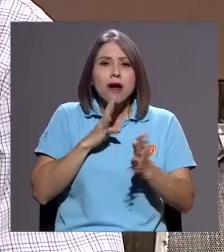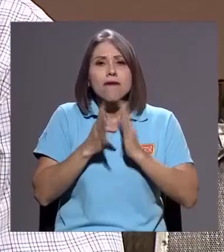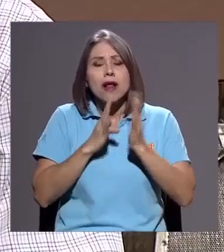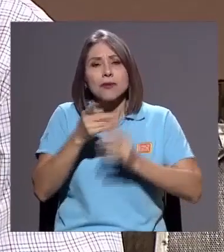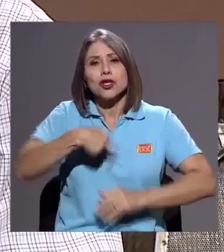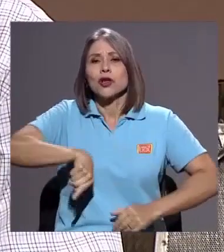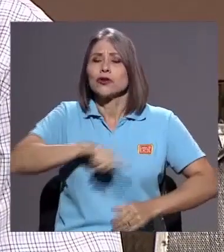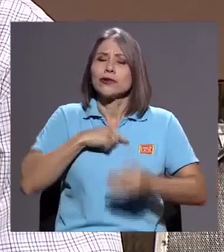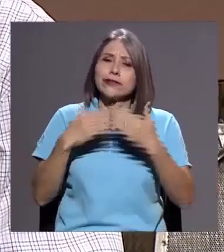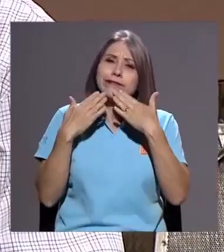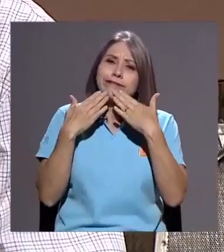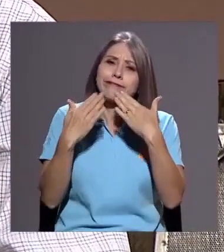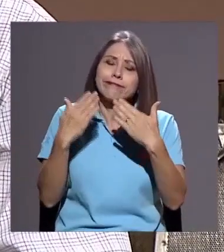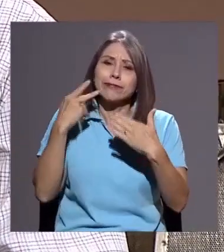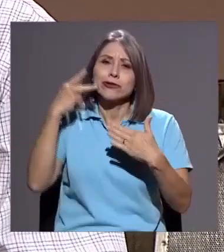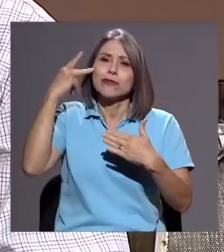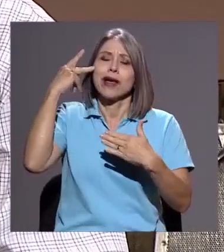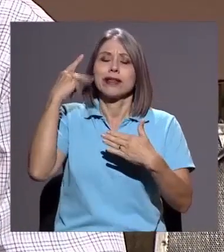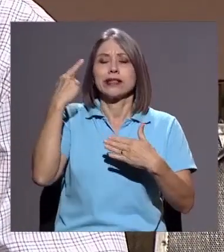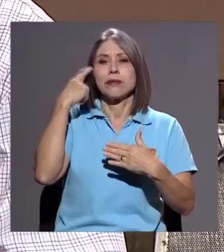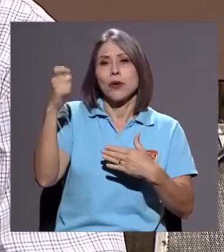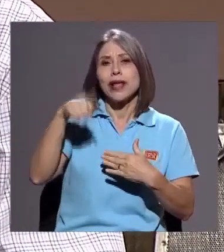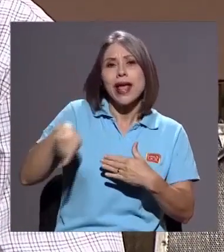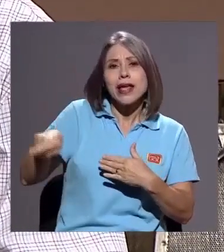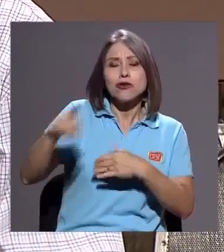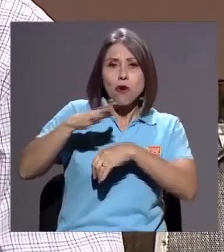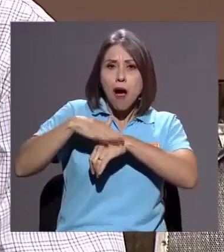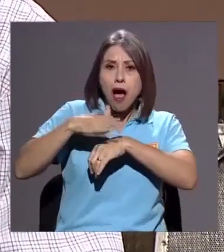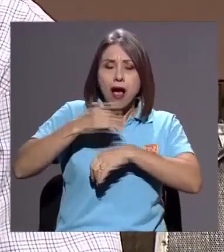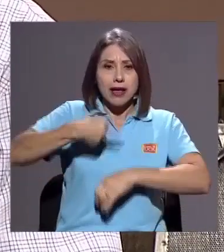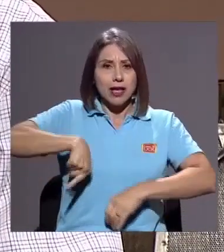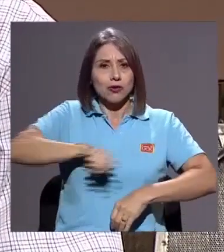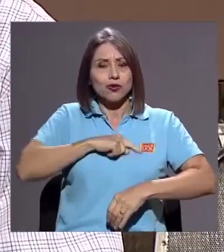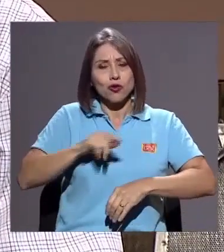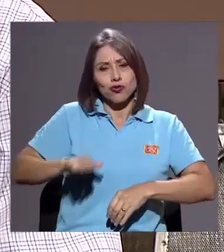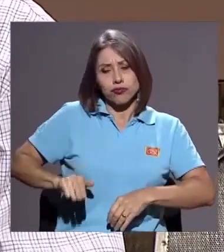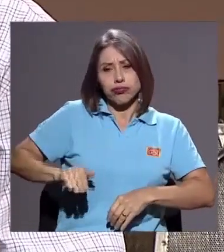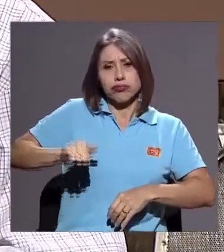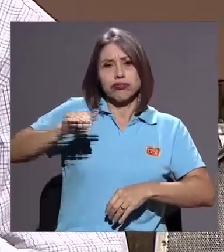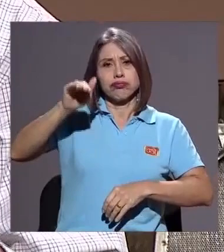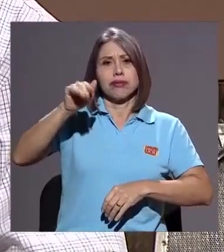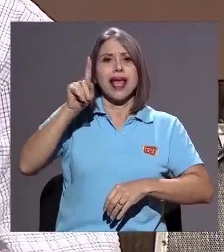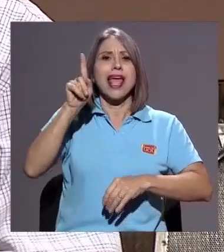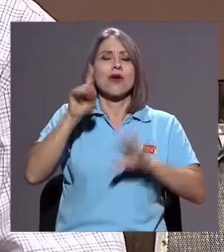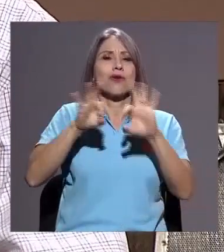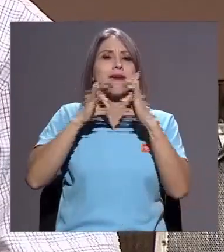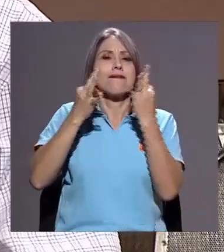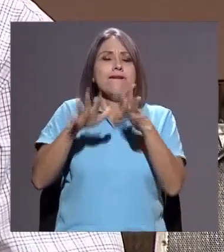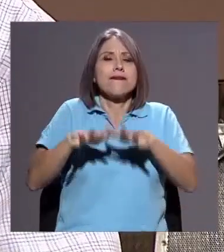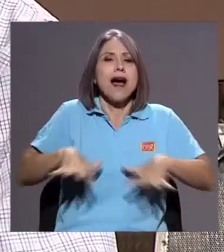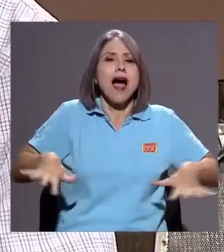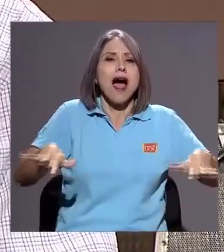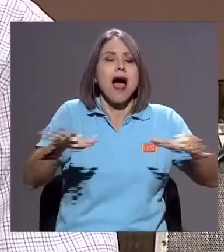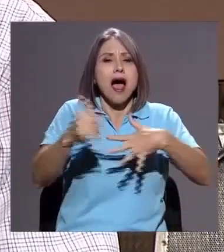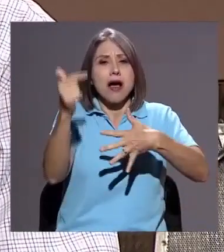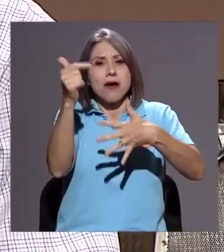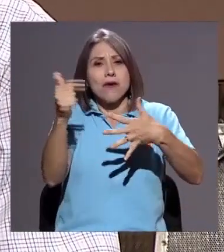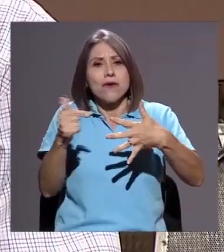con nuestros padres por habernos permitido crecer en un entorno con esa mezcla de